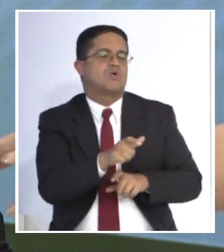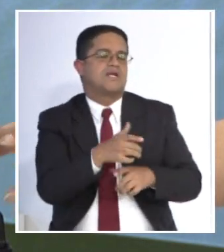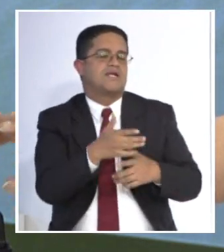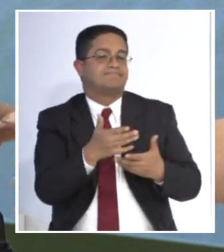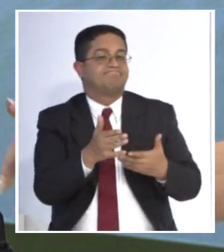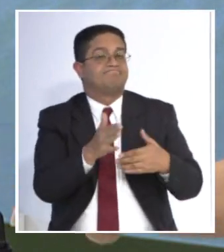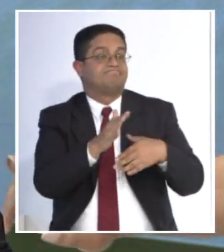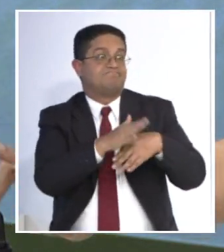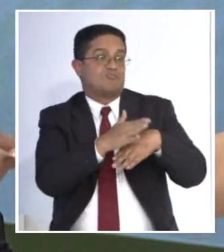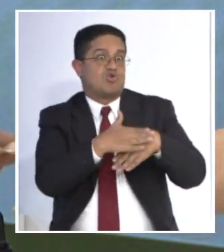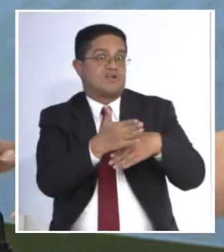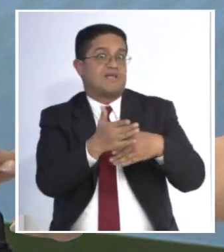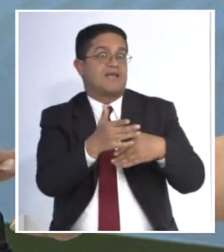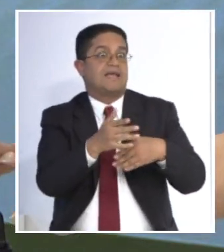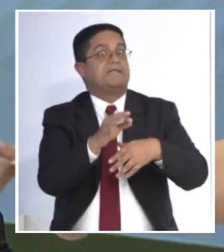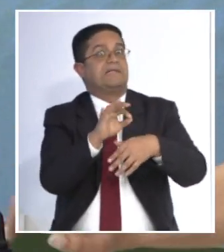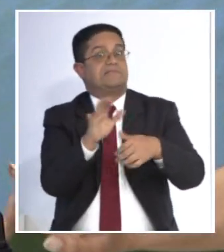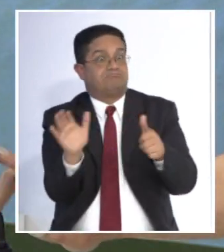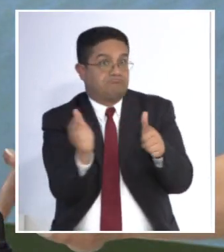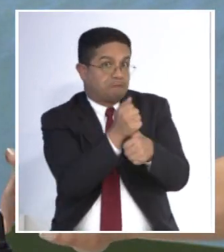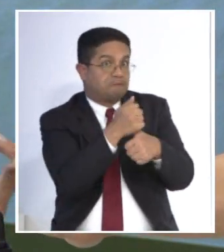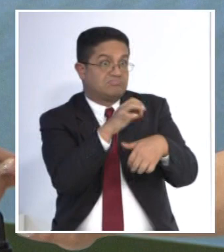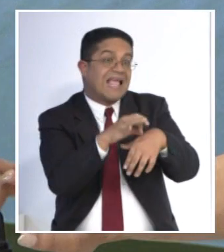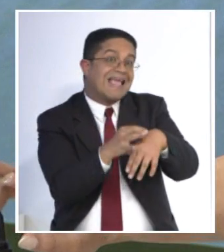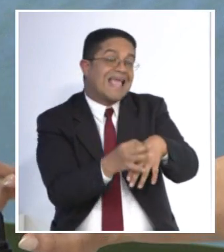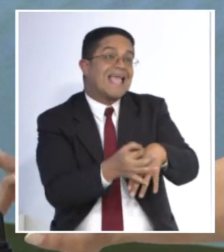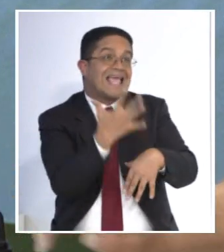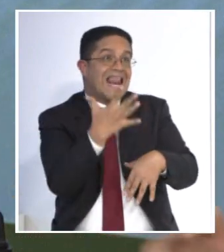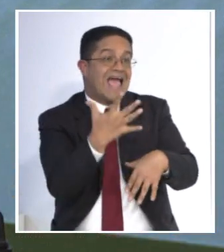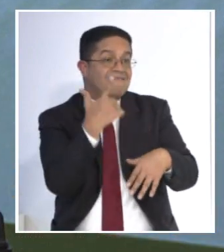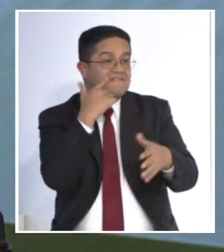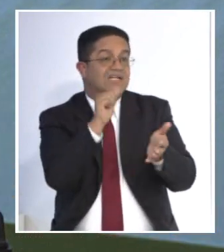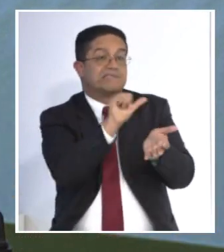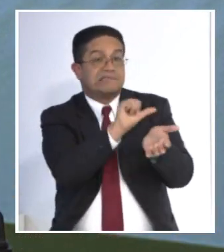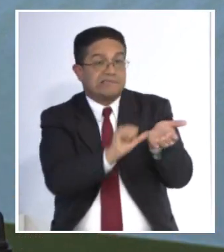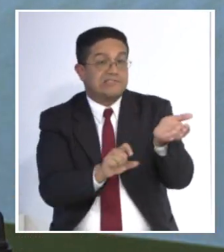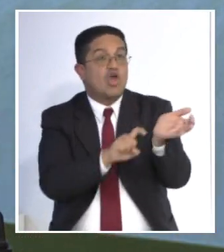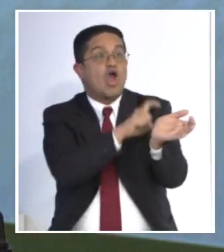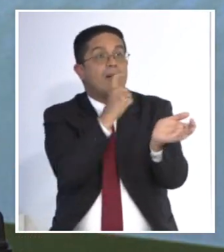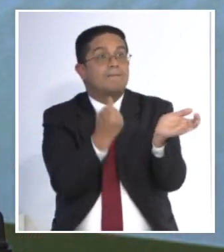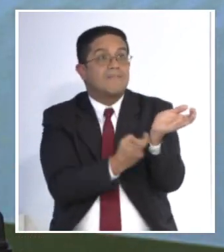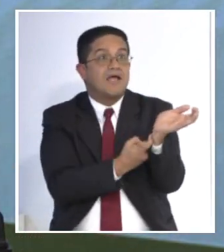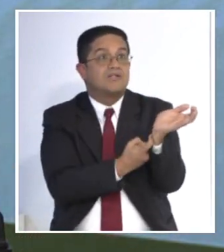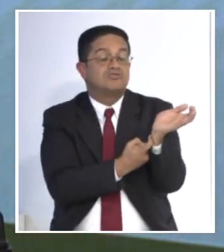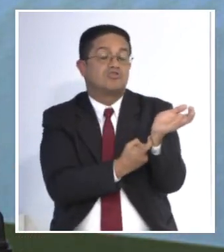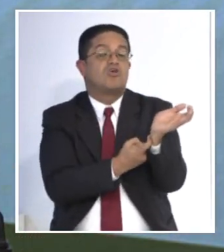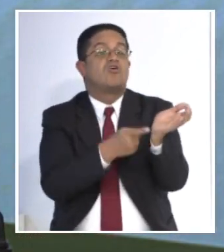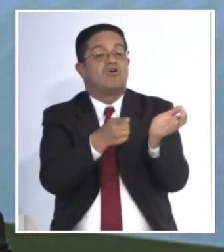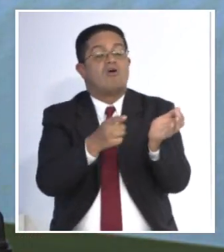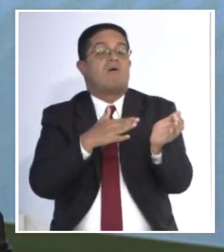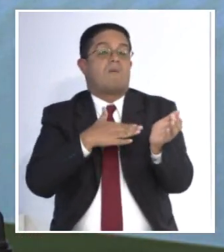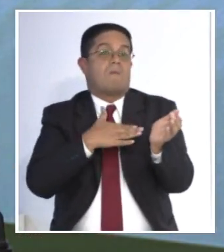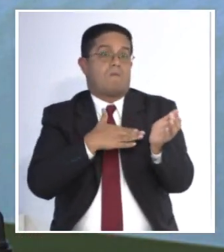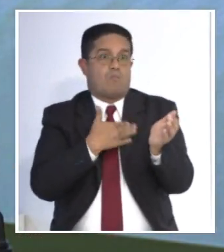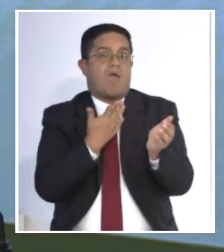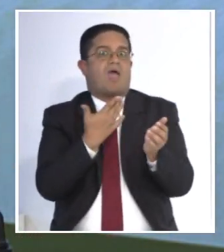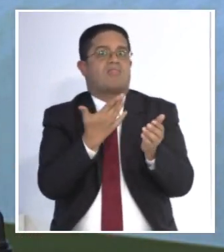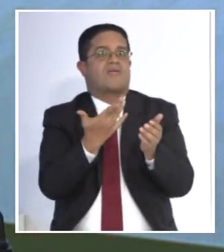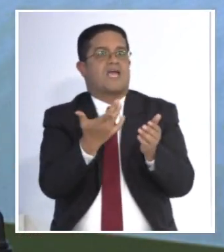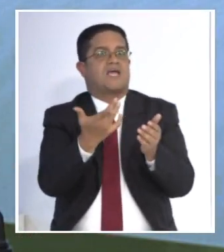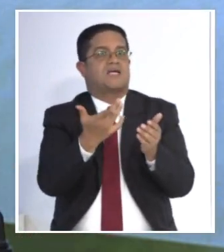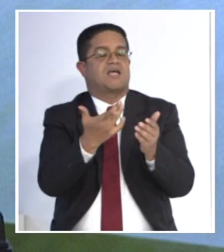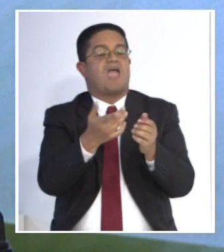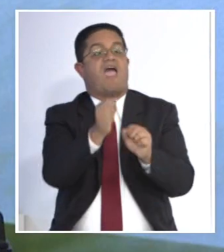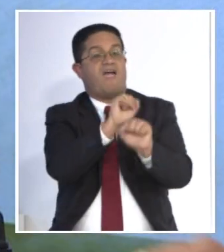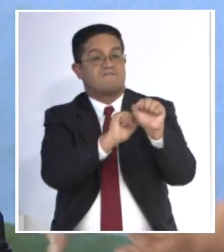de la articulación trapecio metacarpiana o pudiera ser una tendinocinovitis de Decker-Vein, no precisamente un